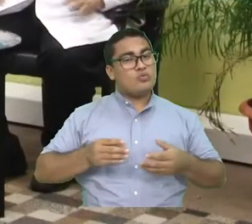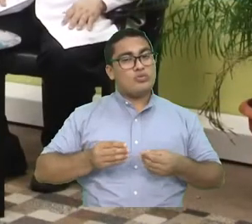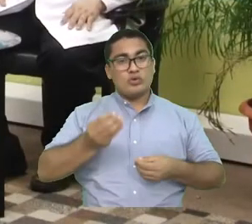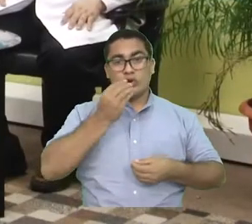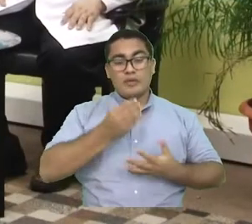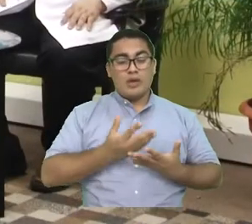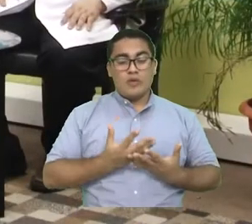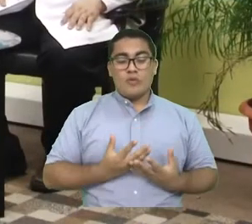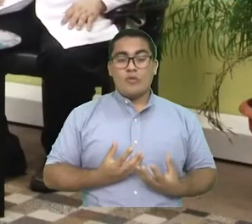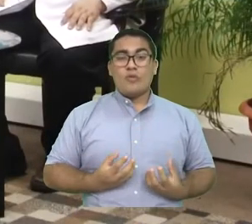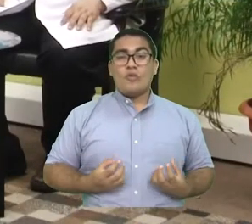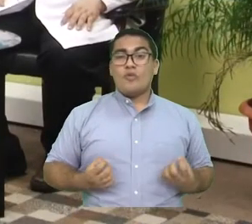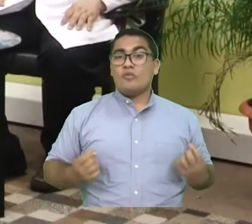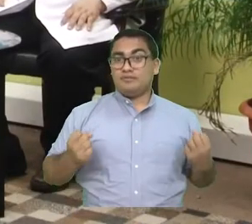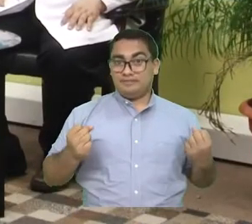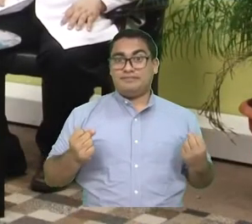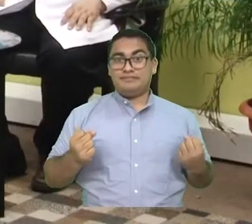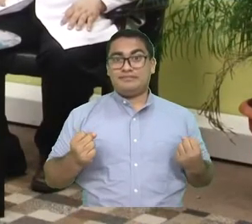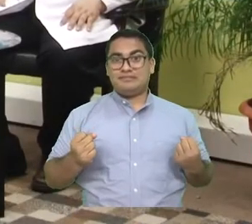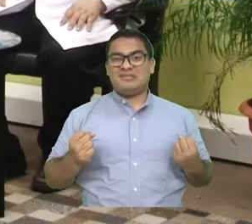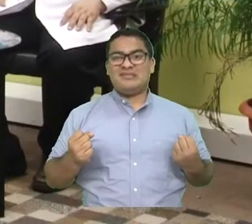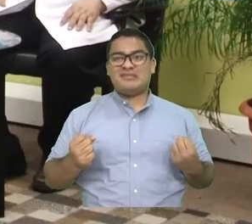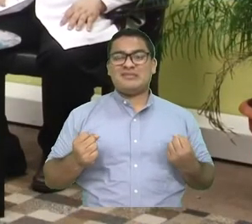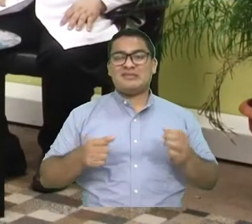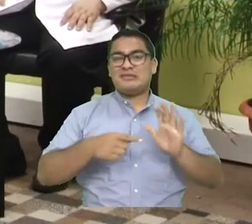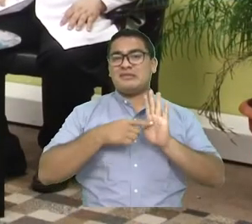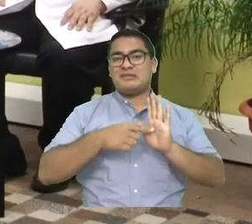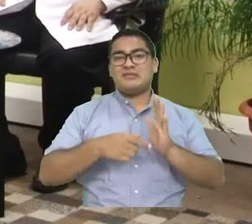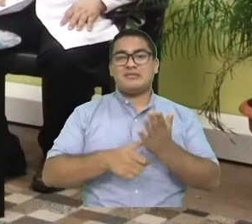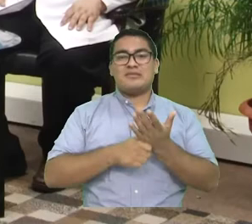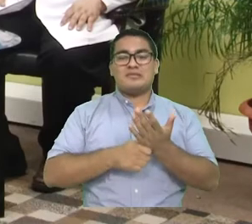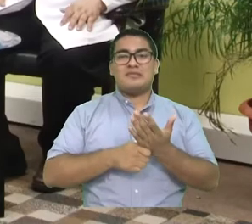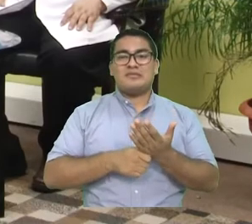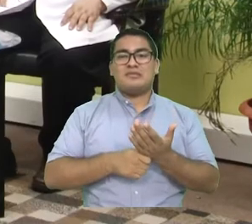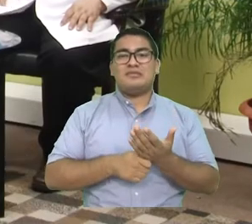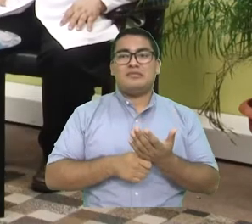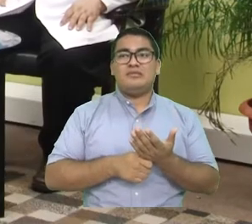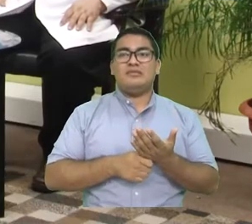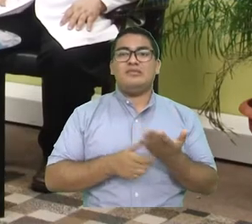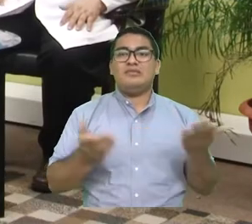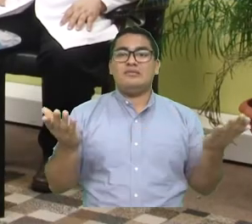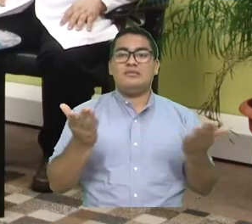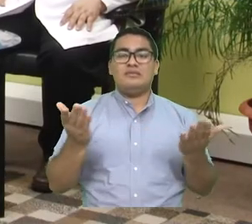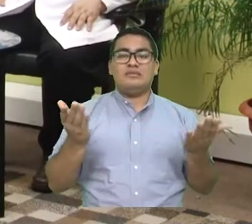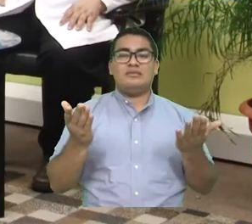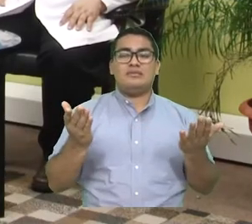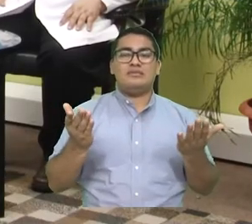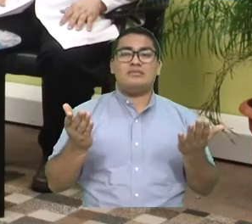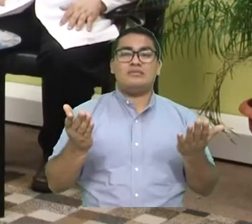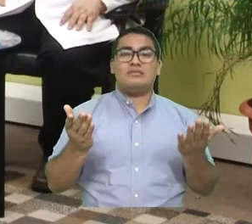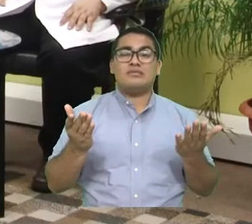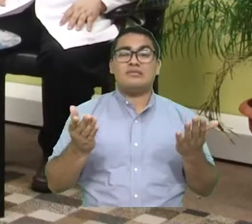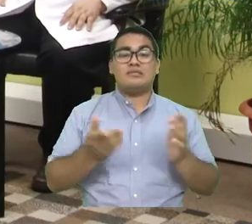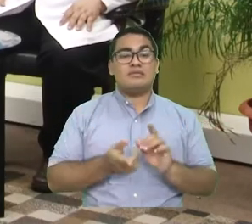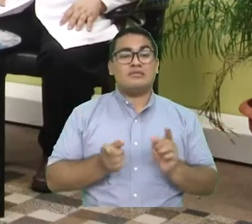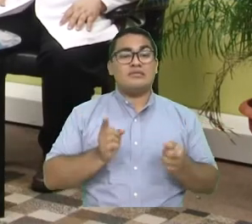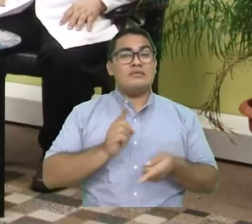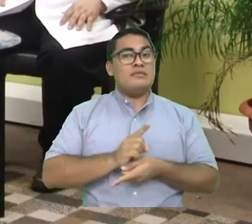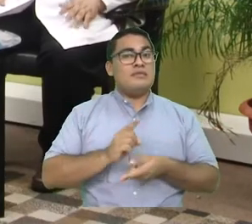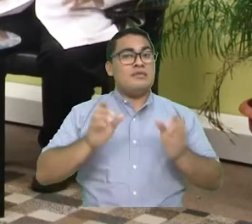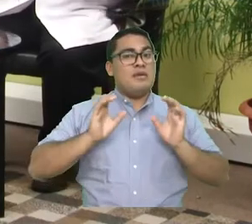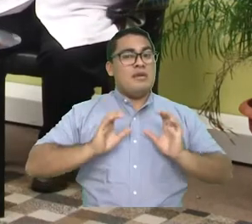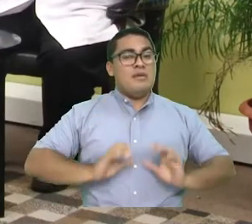los alimentos. Los alimentos, ¿verdad? Peor si es una carne, imagínense. Así es. Hacer la función de convertirlos en proteínas luego,